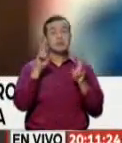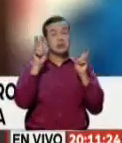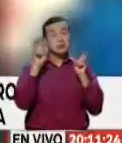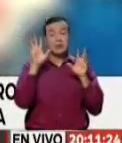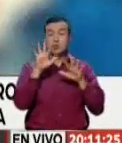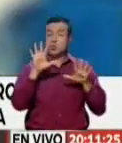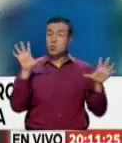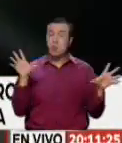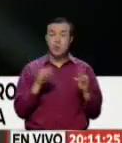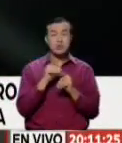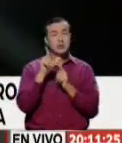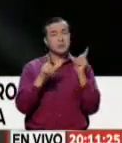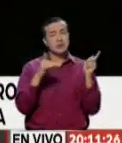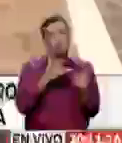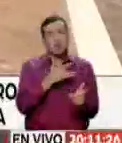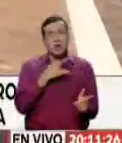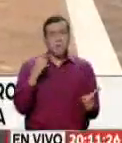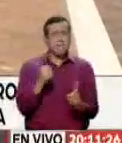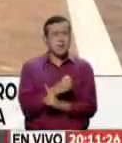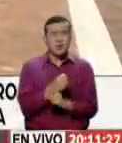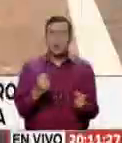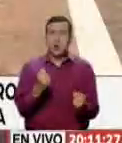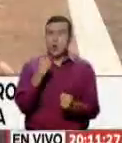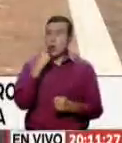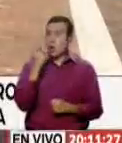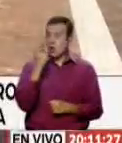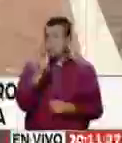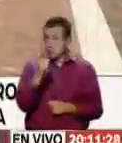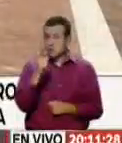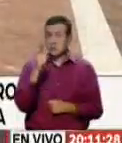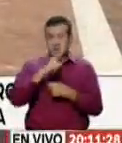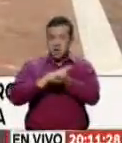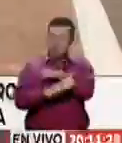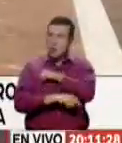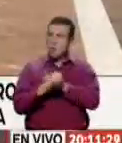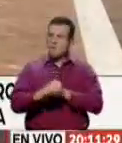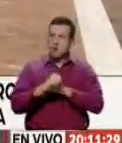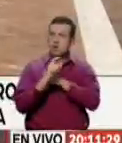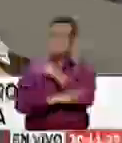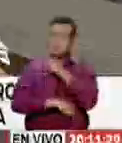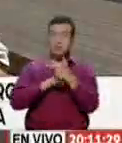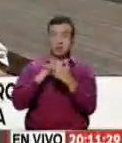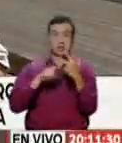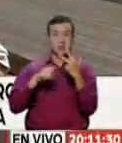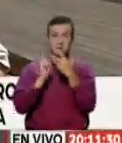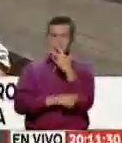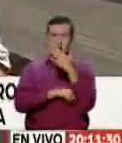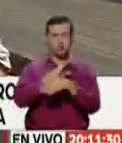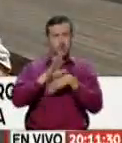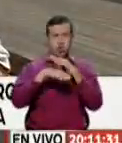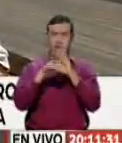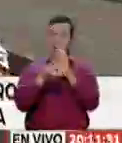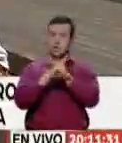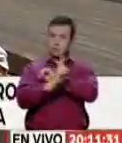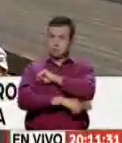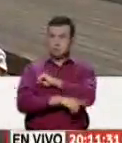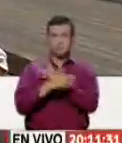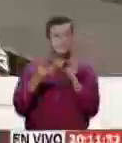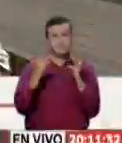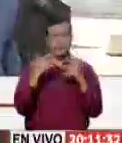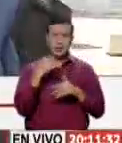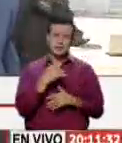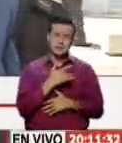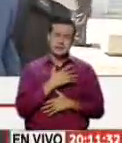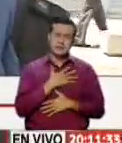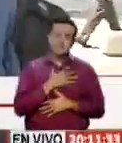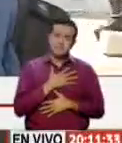indignación y repudio por la extrema violencia. Estos hombres debería haber una sanción muy drástica hacia ellos. Todo el peso de la ley, a pesar que el daño ya está